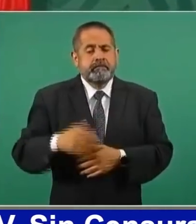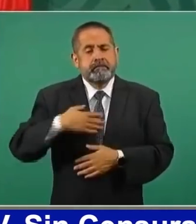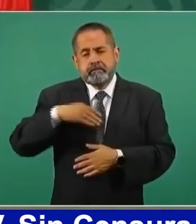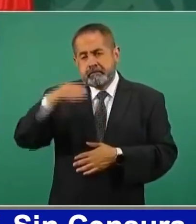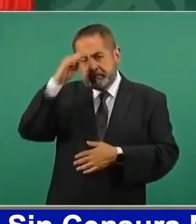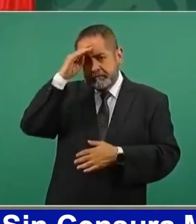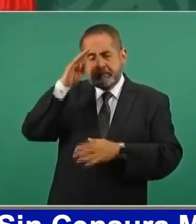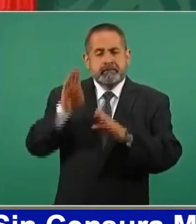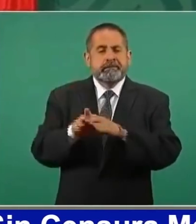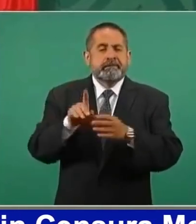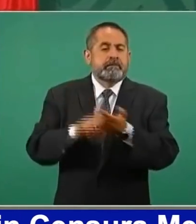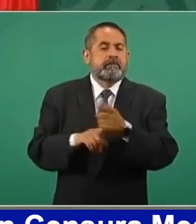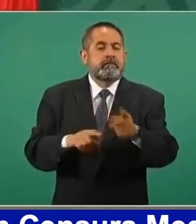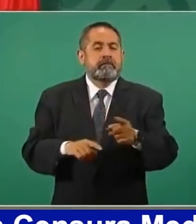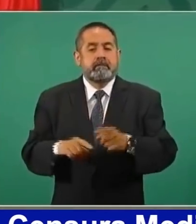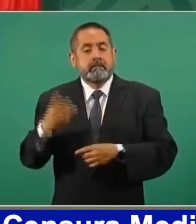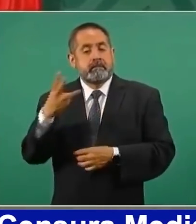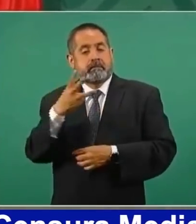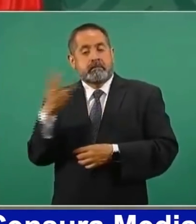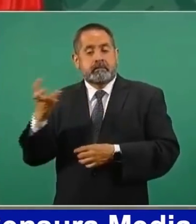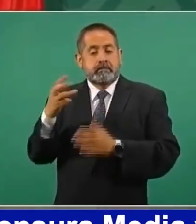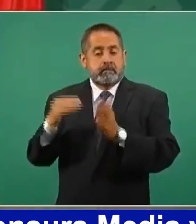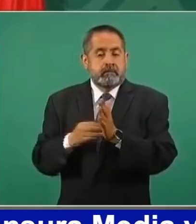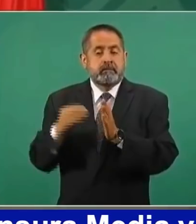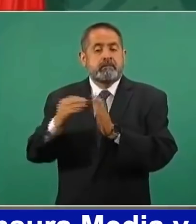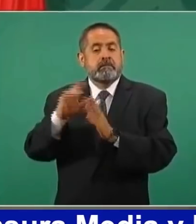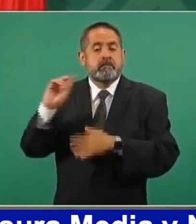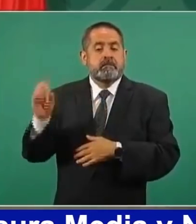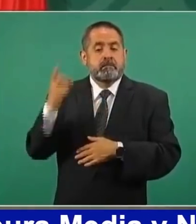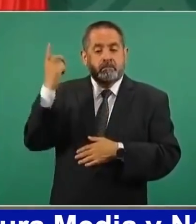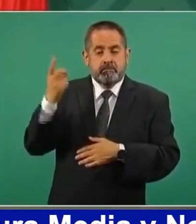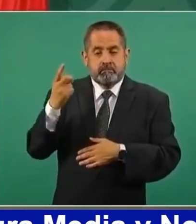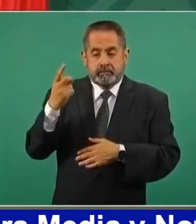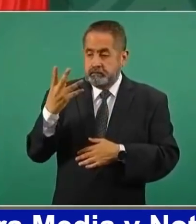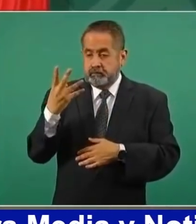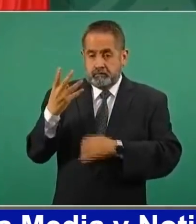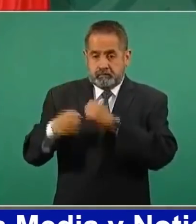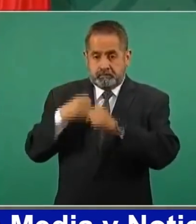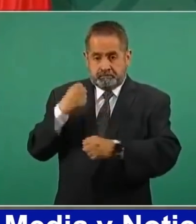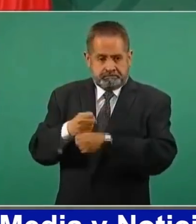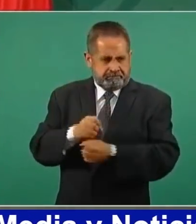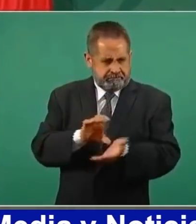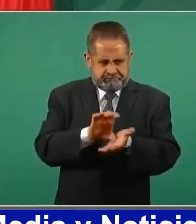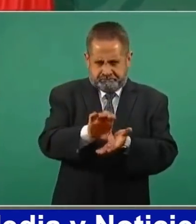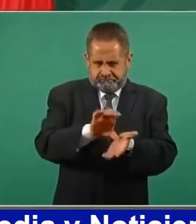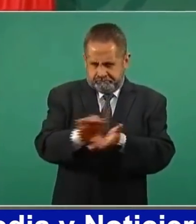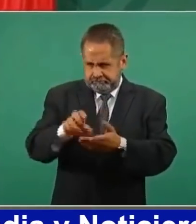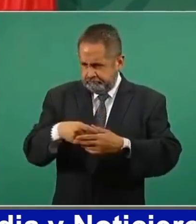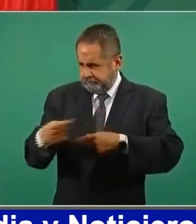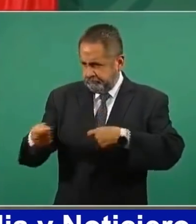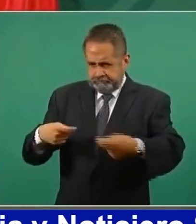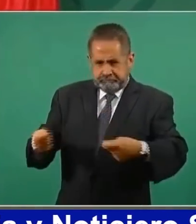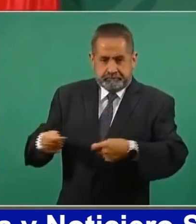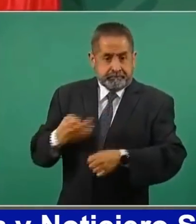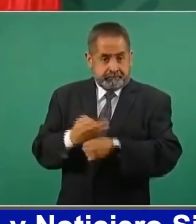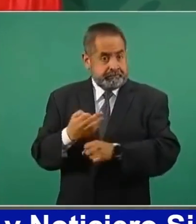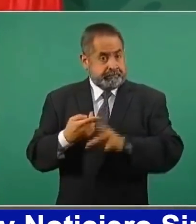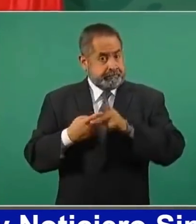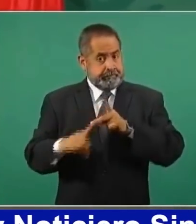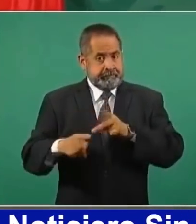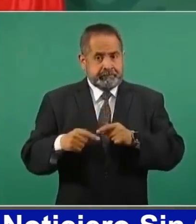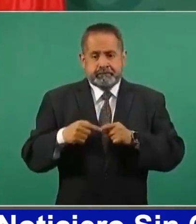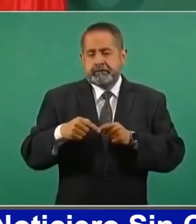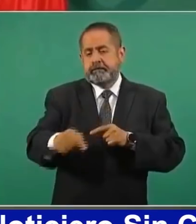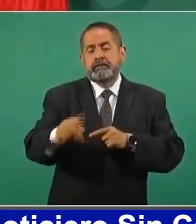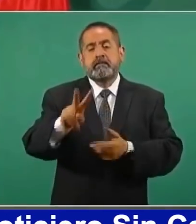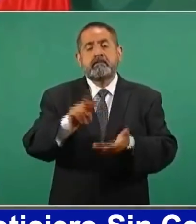una inversión de $300 millones en los 4 años, ya desde ahora